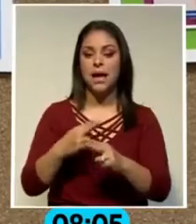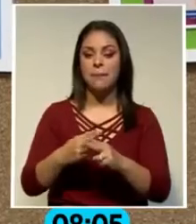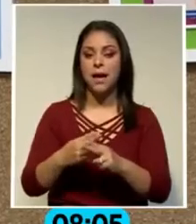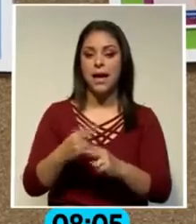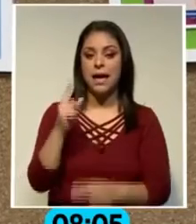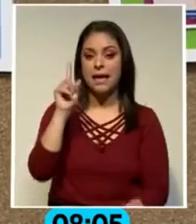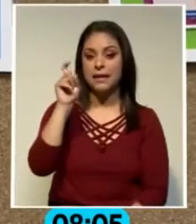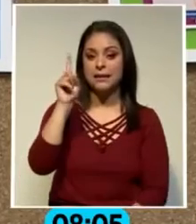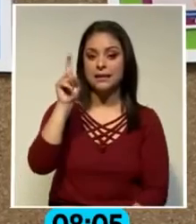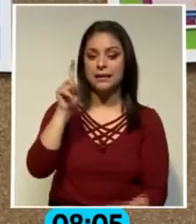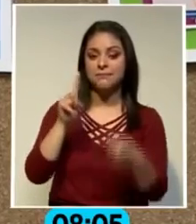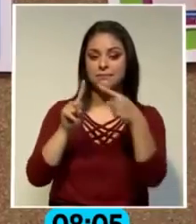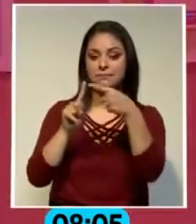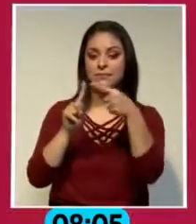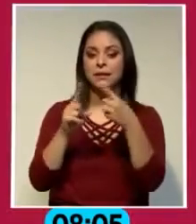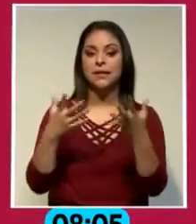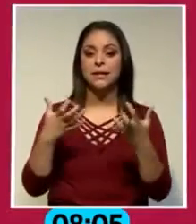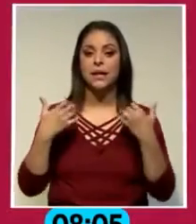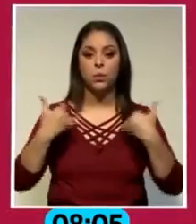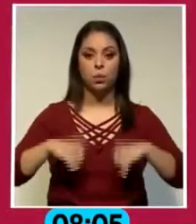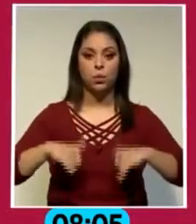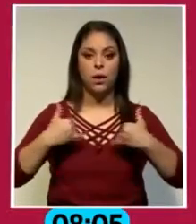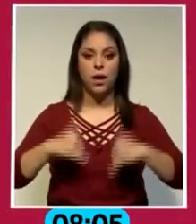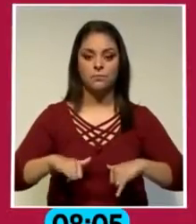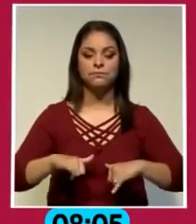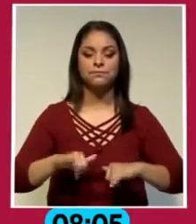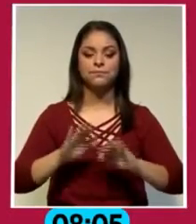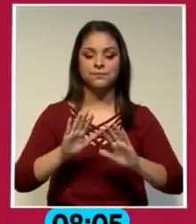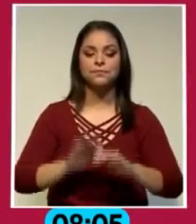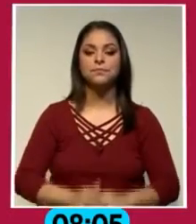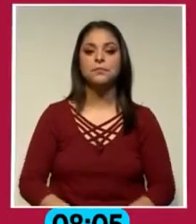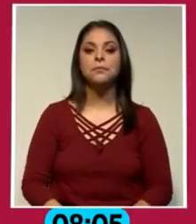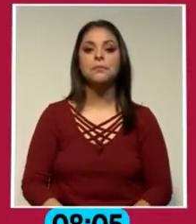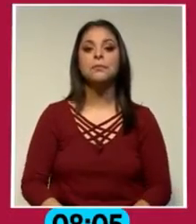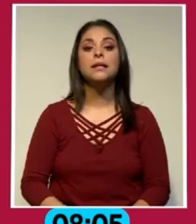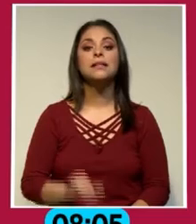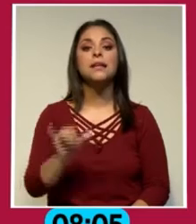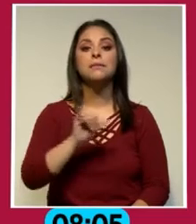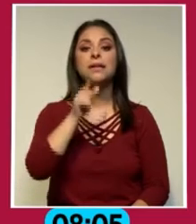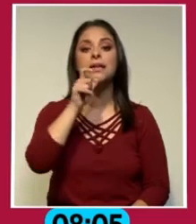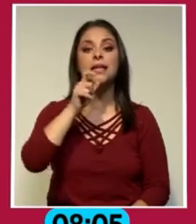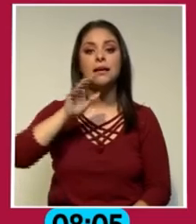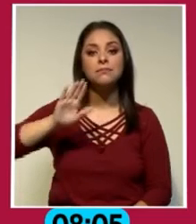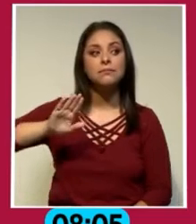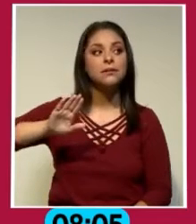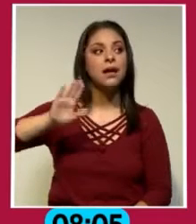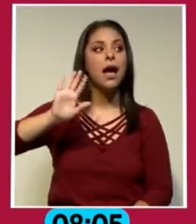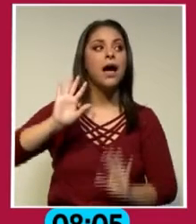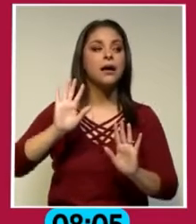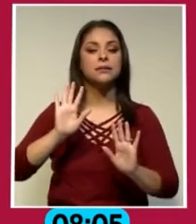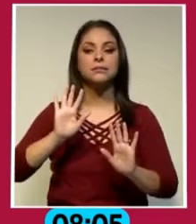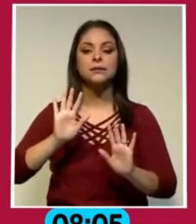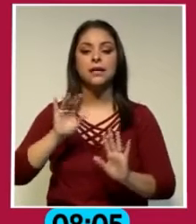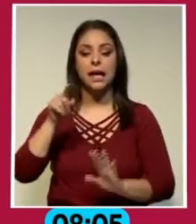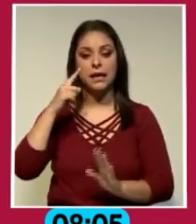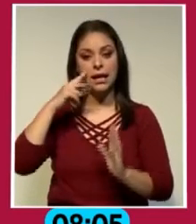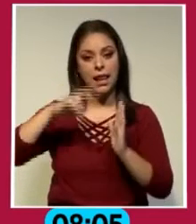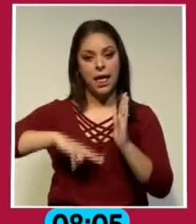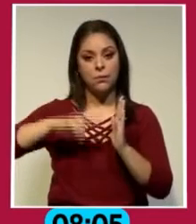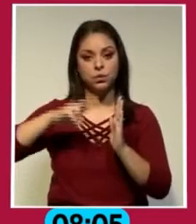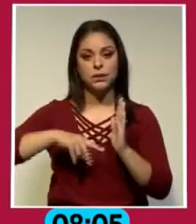Índice Quiere Jugar. Vamos a ver, ya casi lo vamos a ver, pero antes, ¿quiénes estamos? Ay, espérense, vamos a leerlo, niña Gwen.